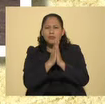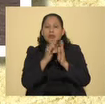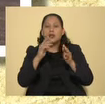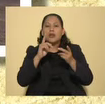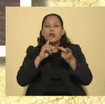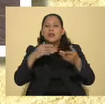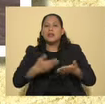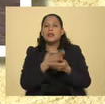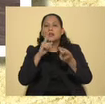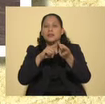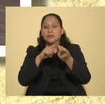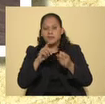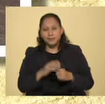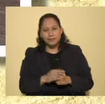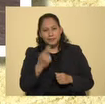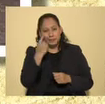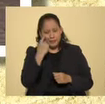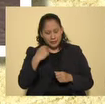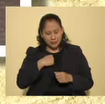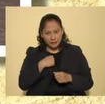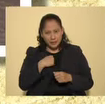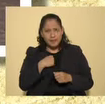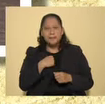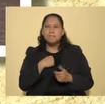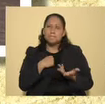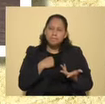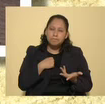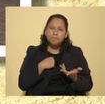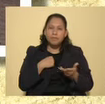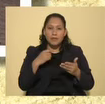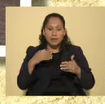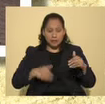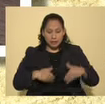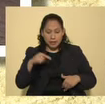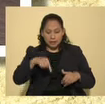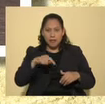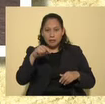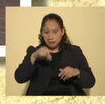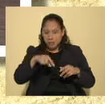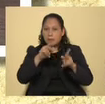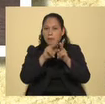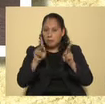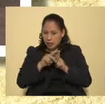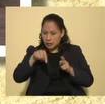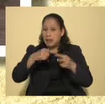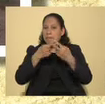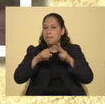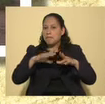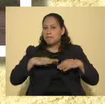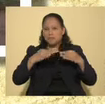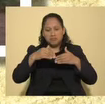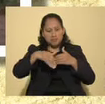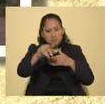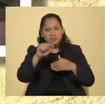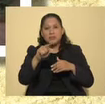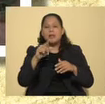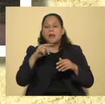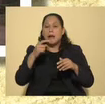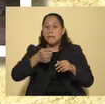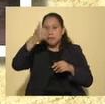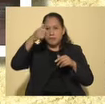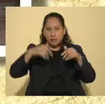Tony? Pues mira, teatralmente aquí en esta plaza. Aquí hice mi primera obra,